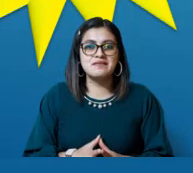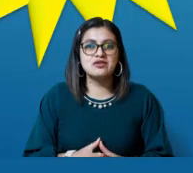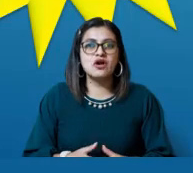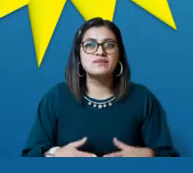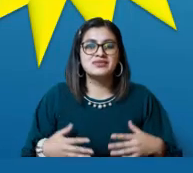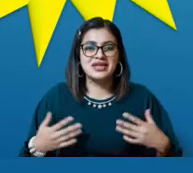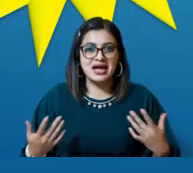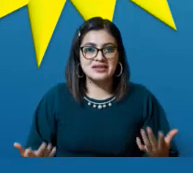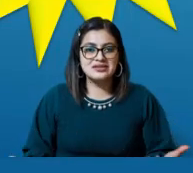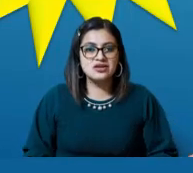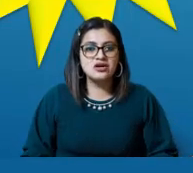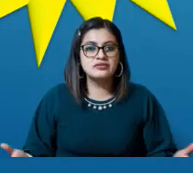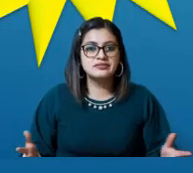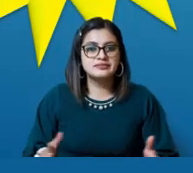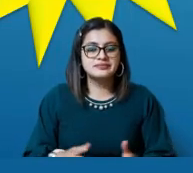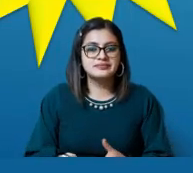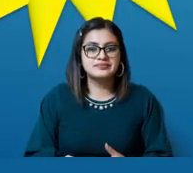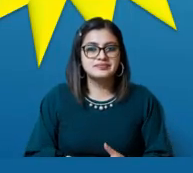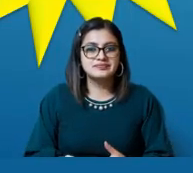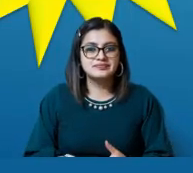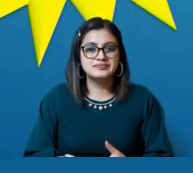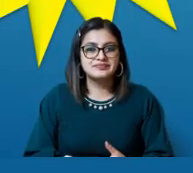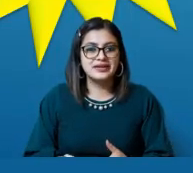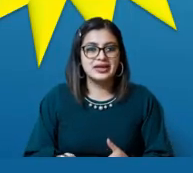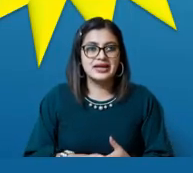el término tradición?